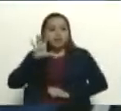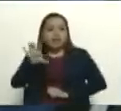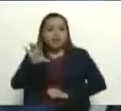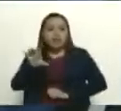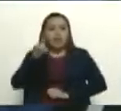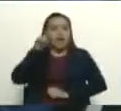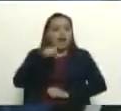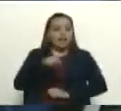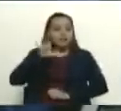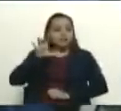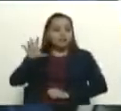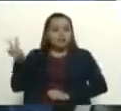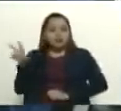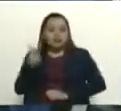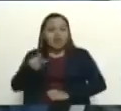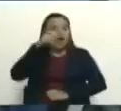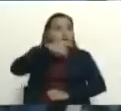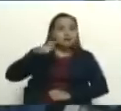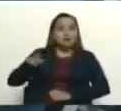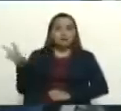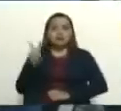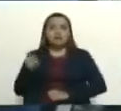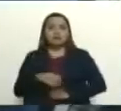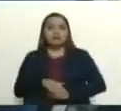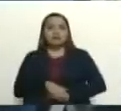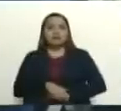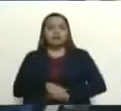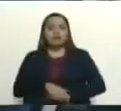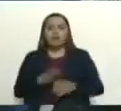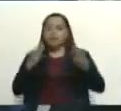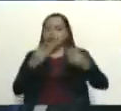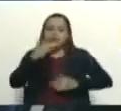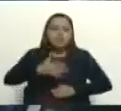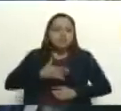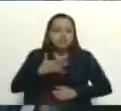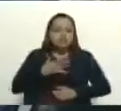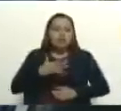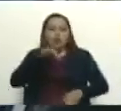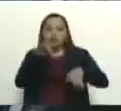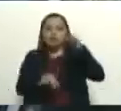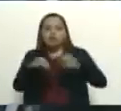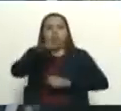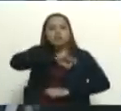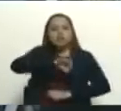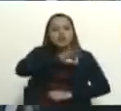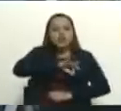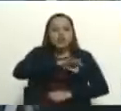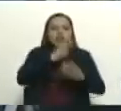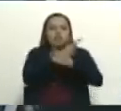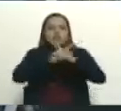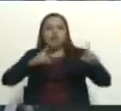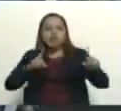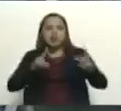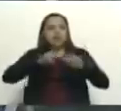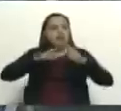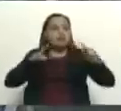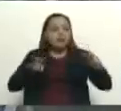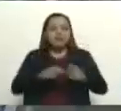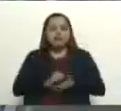esta república, al pueblo venezolano. Con mucho sentido de justicia social, de democracia, de paz.